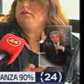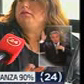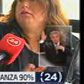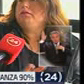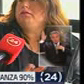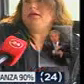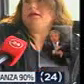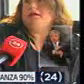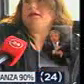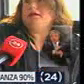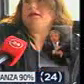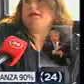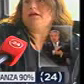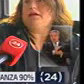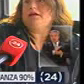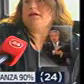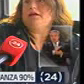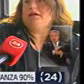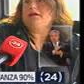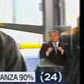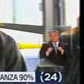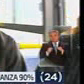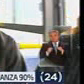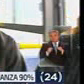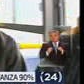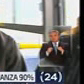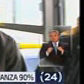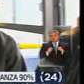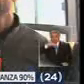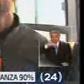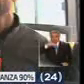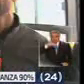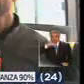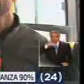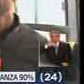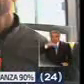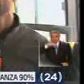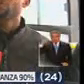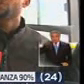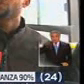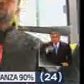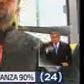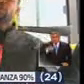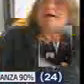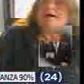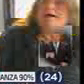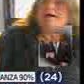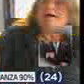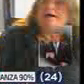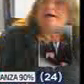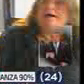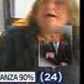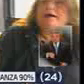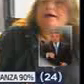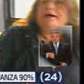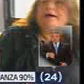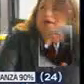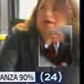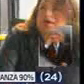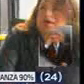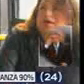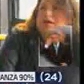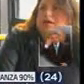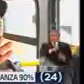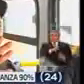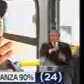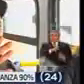pagan, ninguno. Y se hizo la impotencia. Pero no se entra, siempre me pagan pasado. No me pagan pasado.